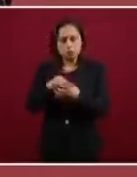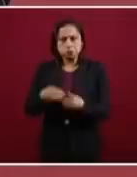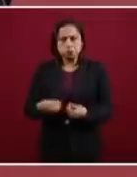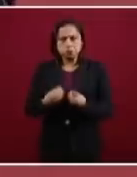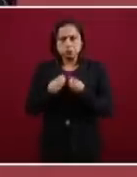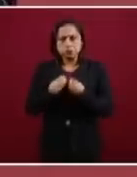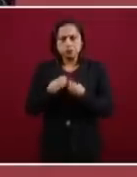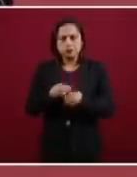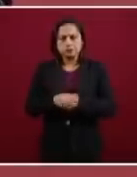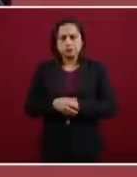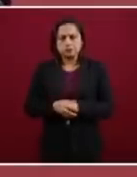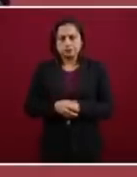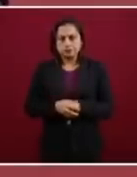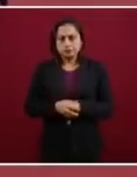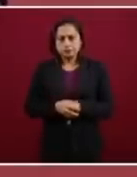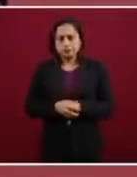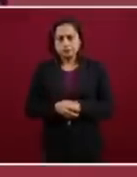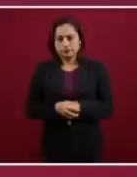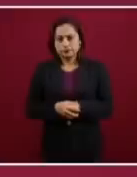no es